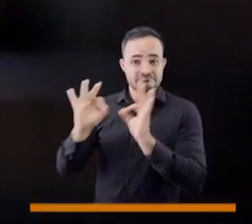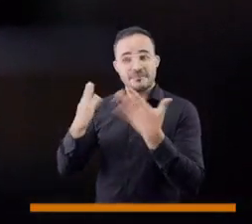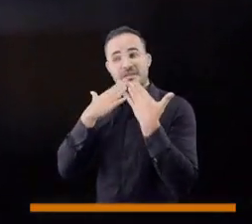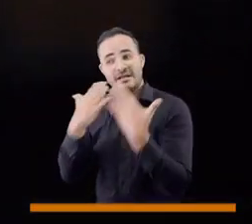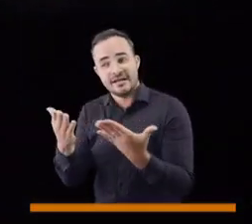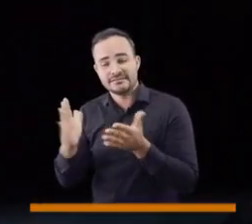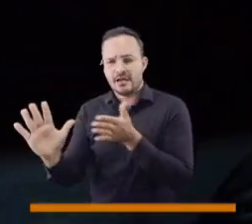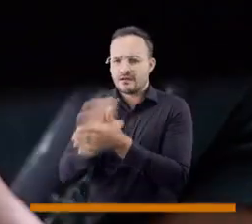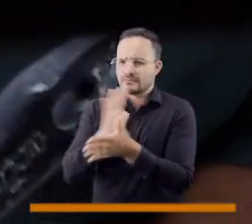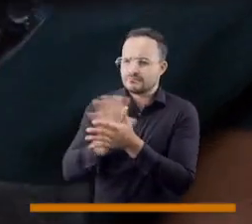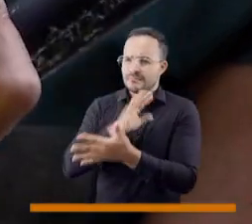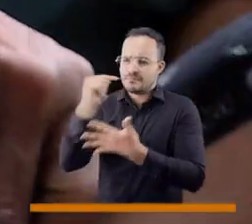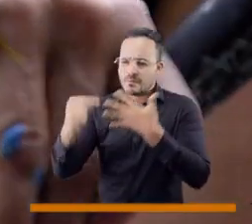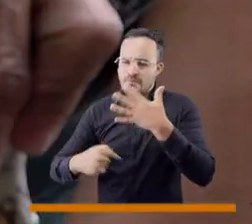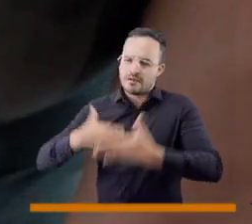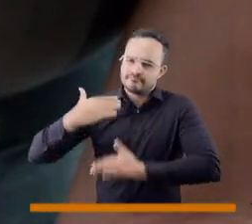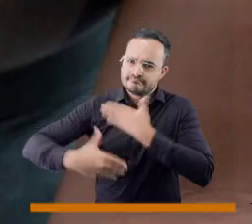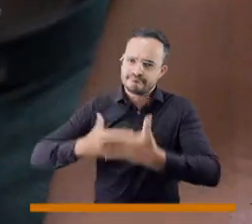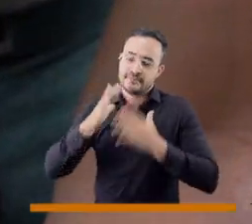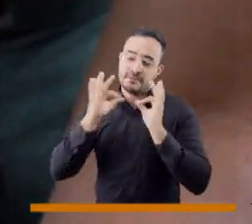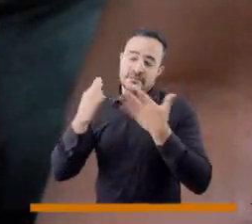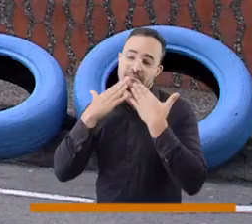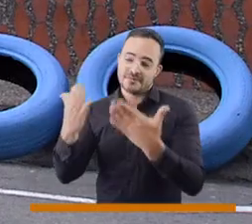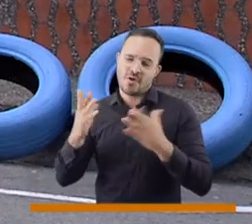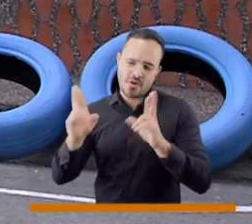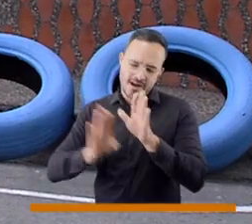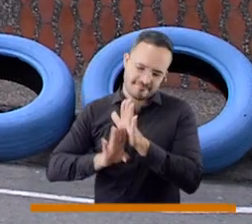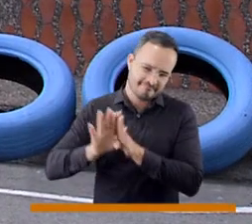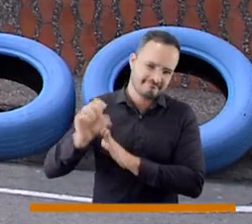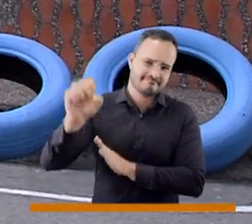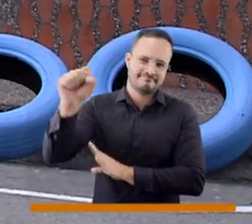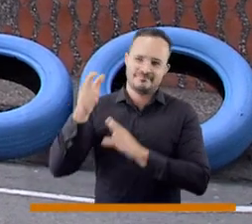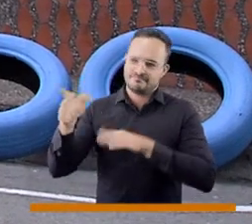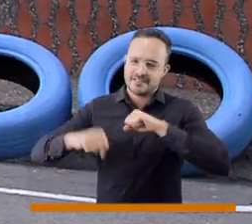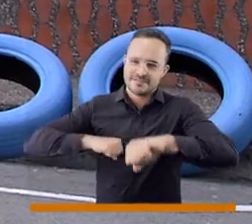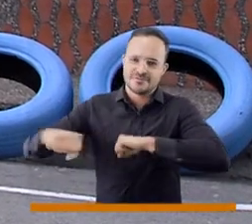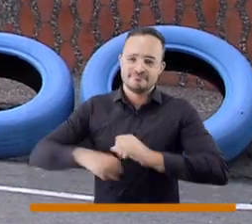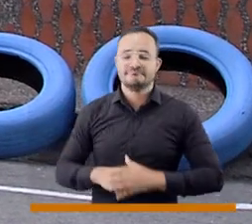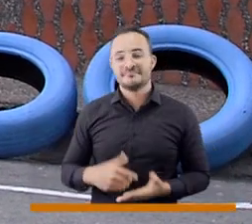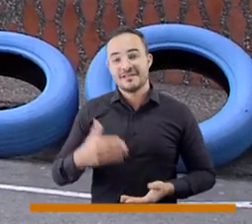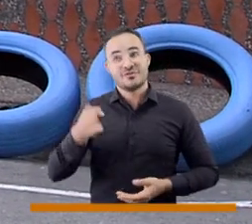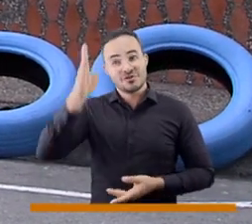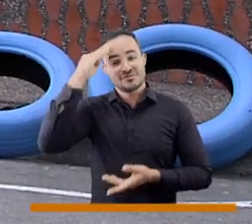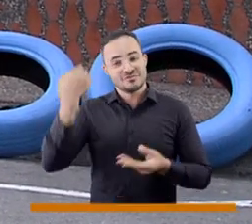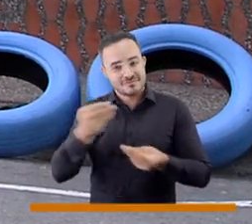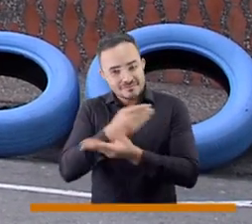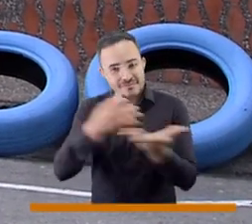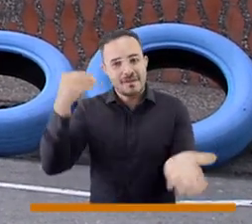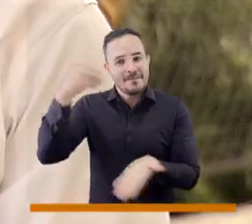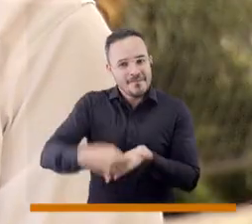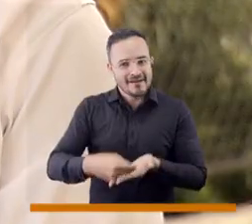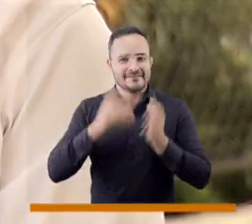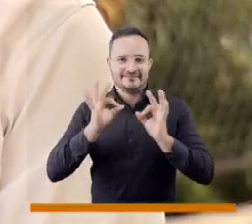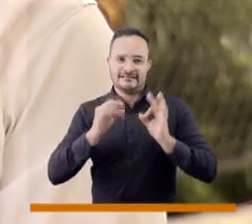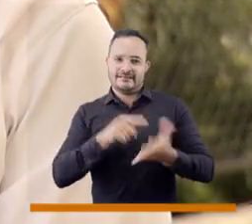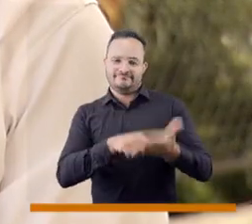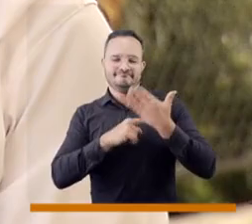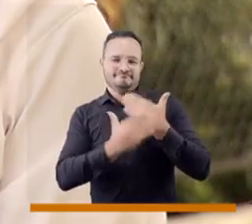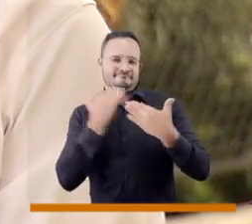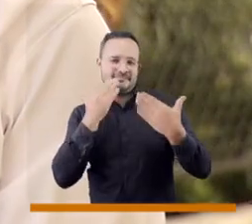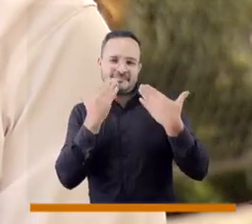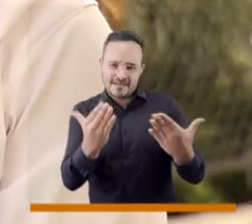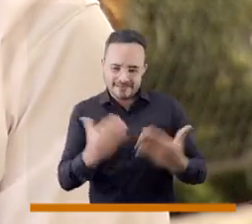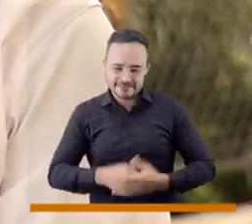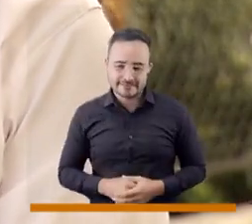con su presencia. Muchísimas gracias por contarnos de esa labor y muchos éxitos en la gestión. Y yo les pague a ustedes por esta gran invitación. Vuelvo